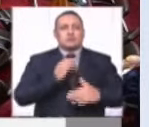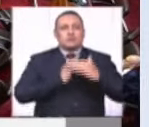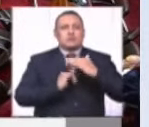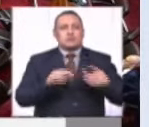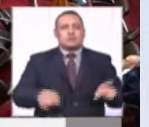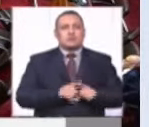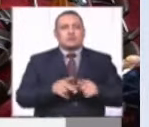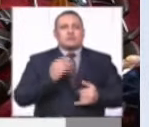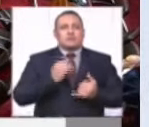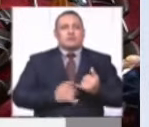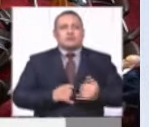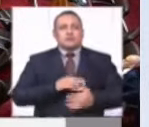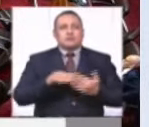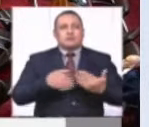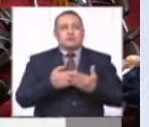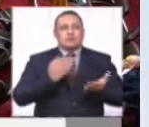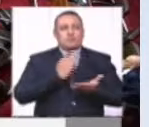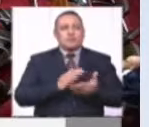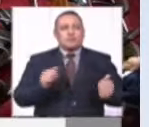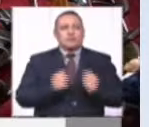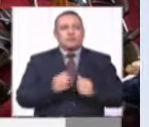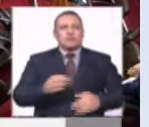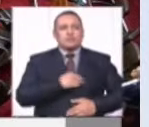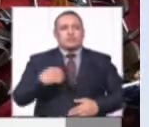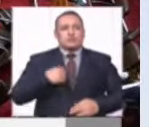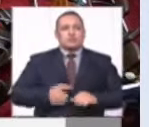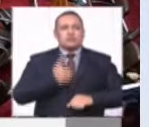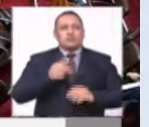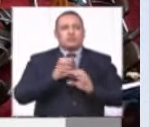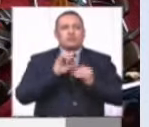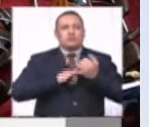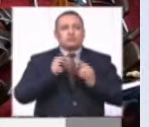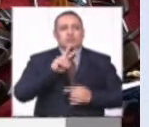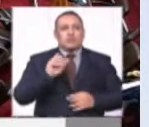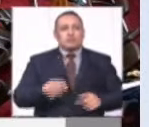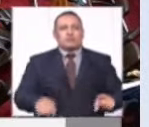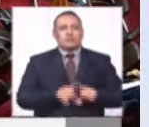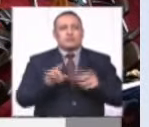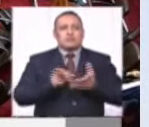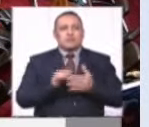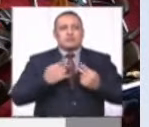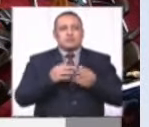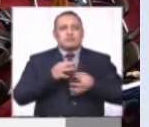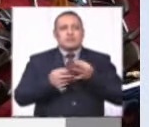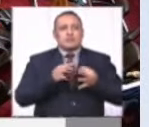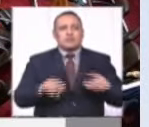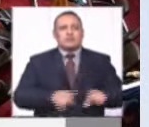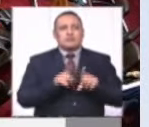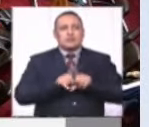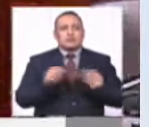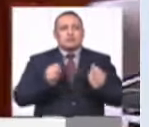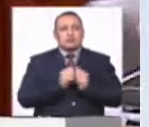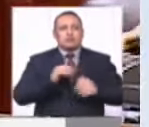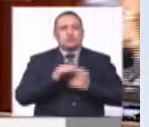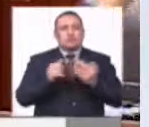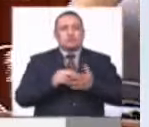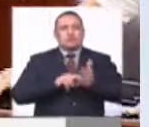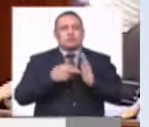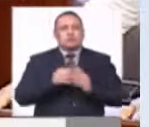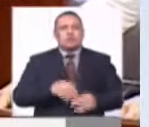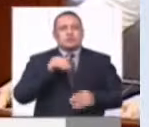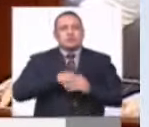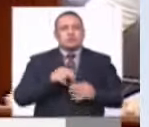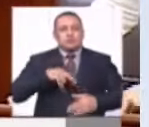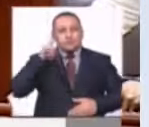y finalmente por parte del primer ministro Gustavo Adriansén. Hay que indicar también que se trata del voto